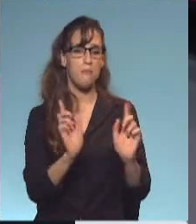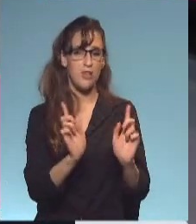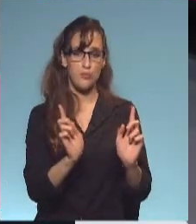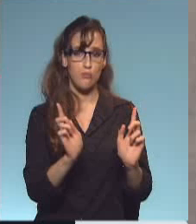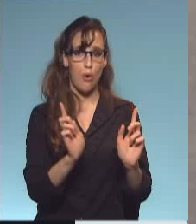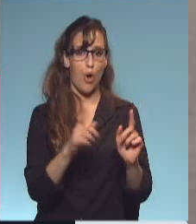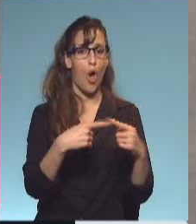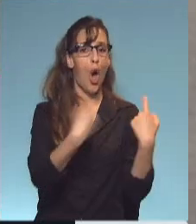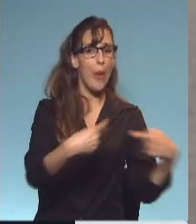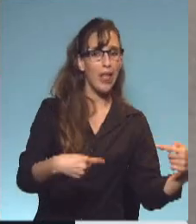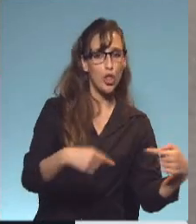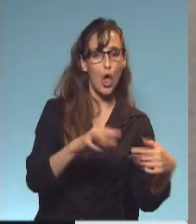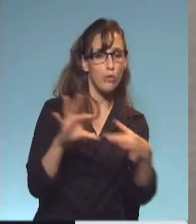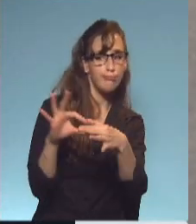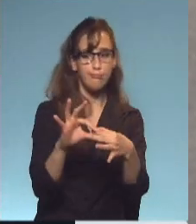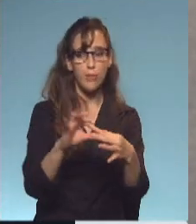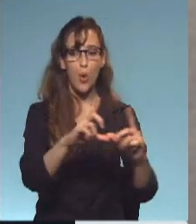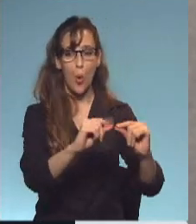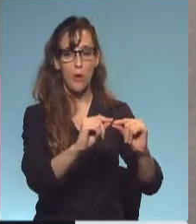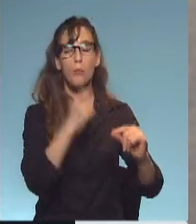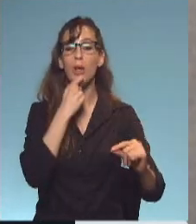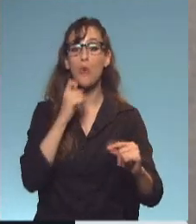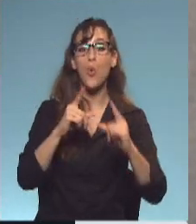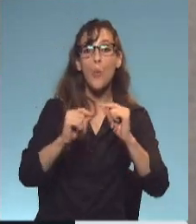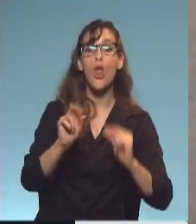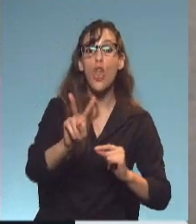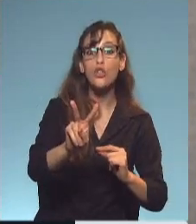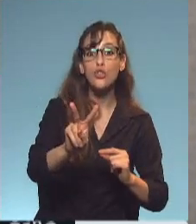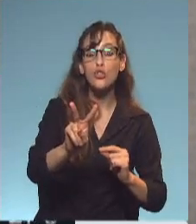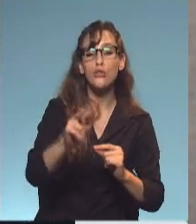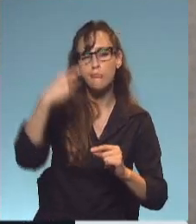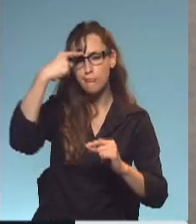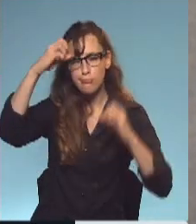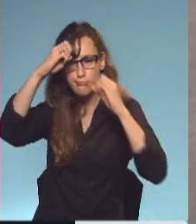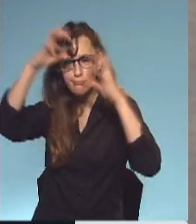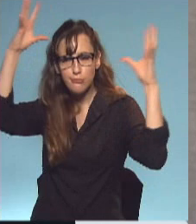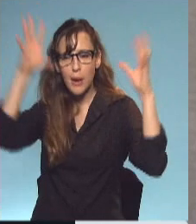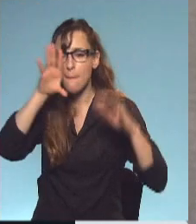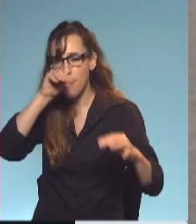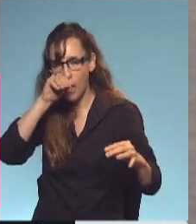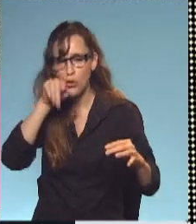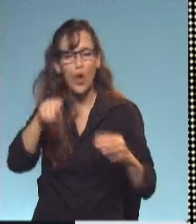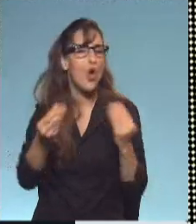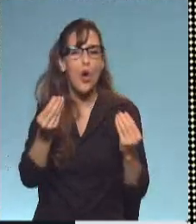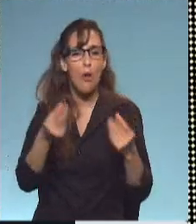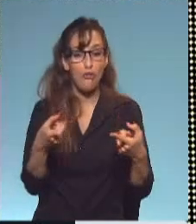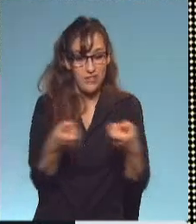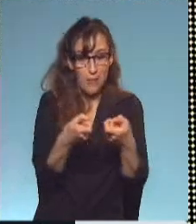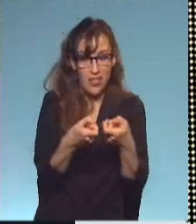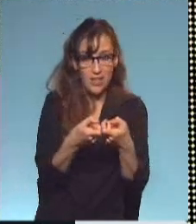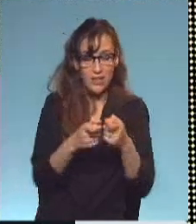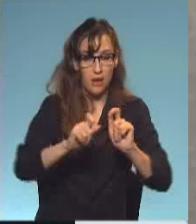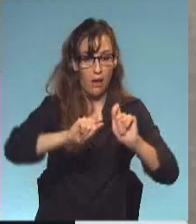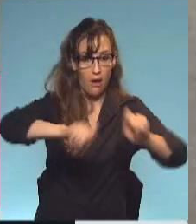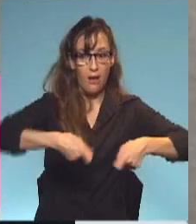creo. El 2 que para vos era un pato y acá era una, sí, zapatilla. Que, por ejemplo, te podías imaginar, claro, un pato dentro de una zapatilla. Sí, mira, claro. Eso sería